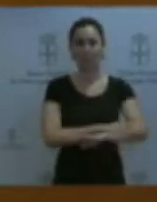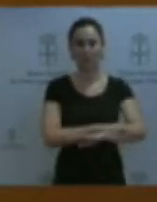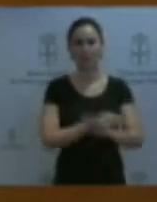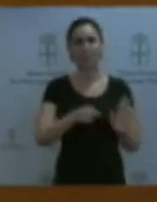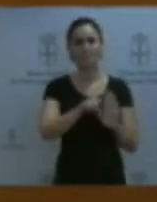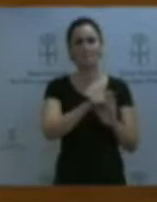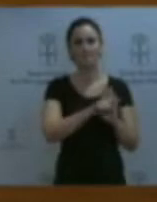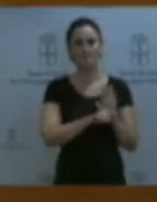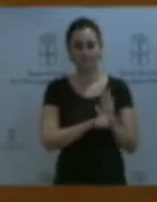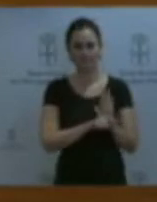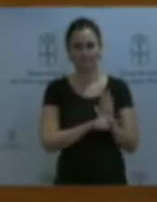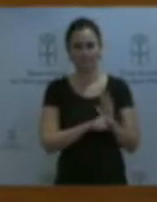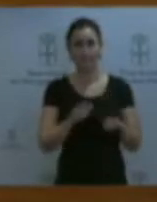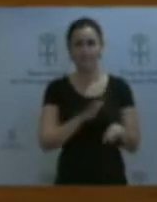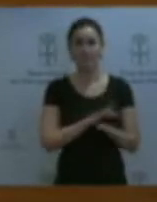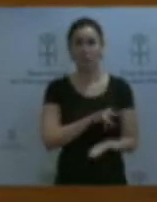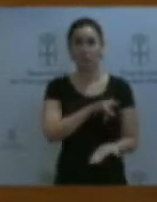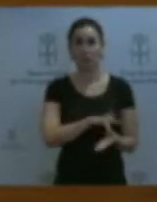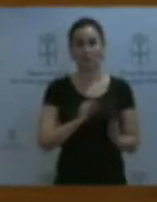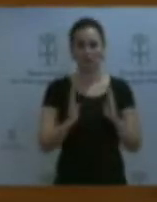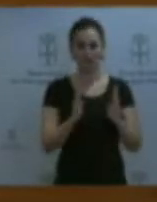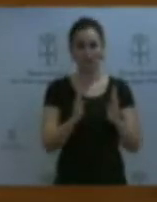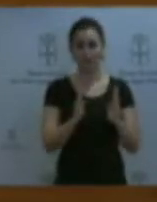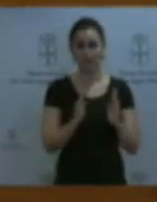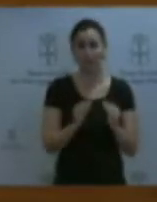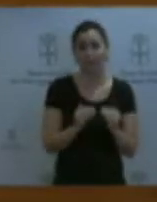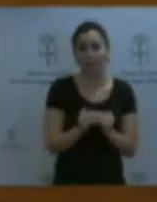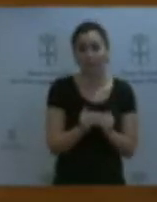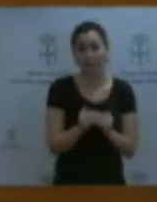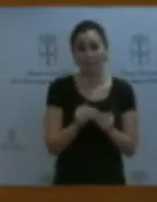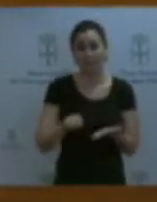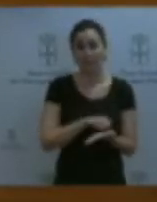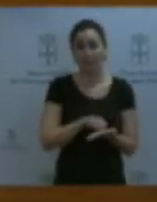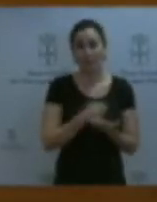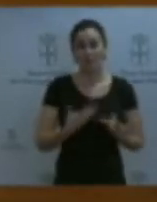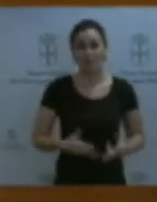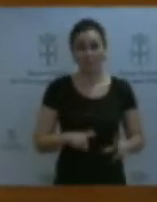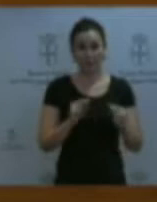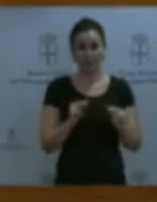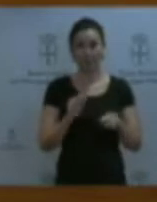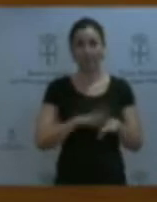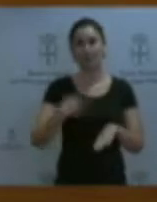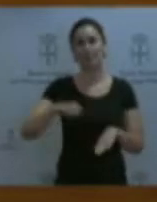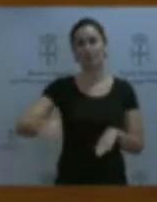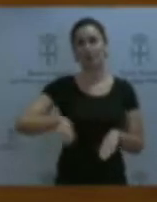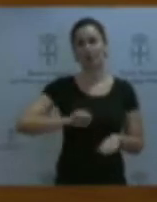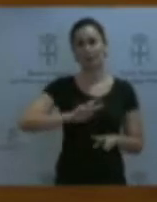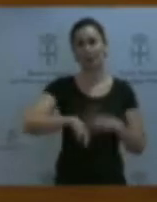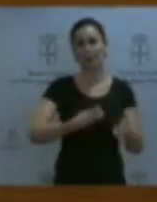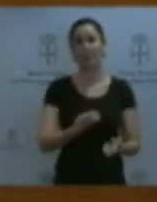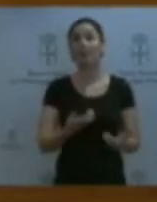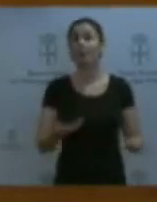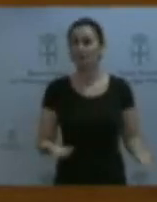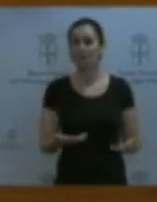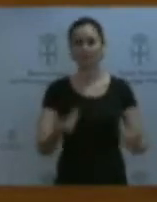que queda muy poquito, que quedan muy pocos meses de presidencia, sean responsables de la situación actual que tiene el parque.